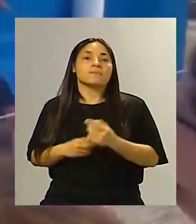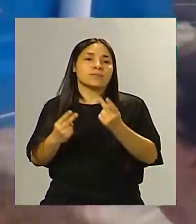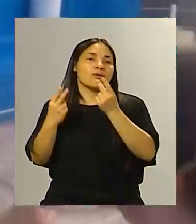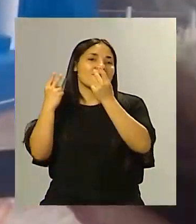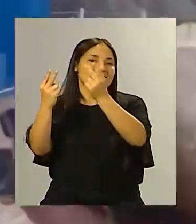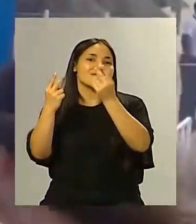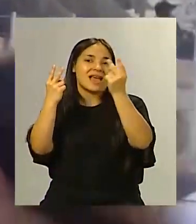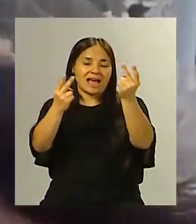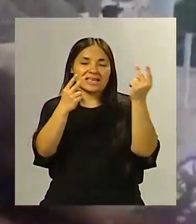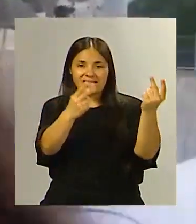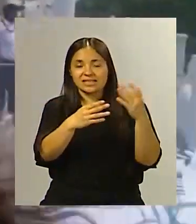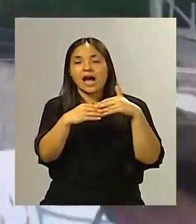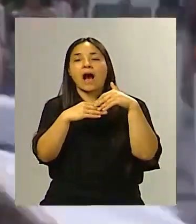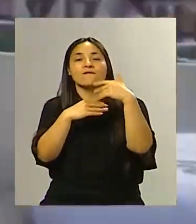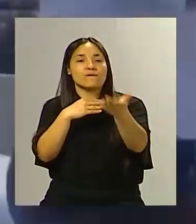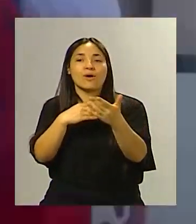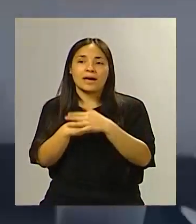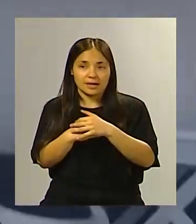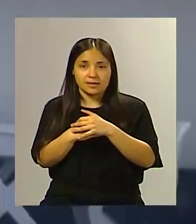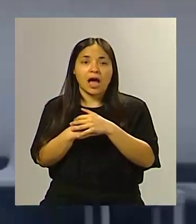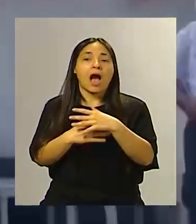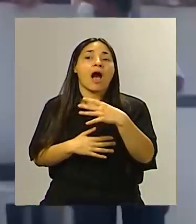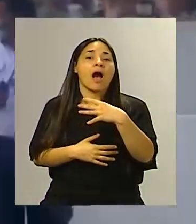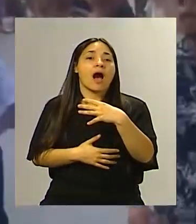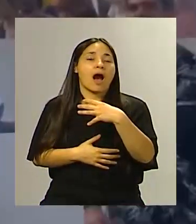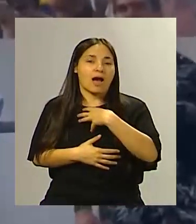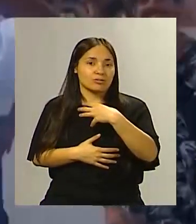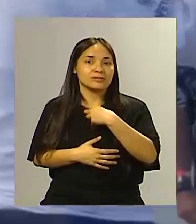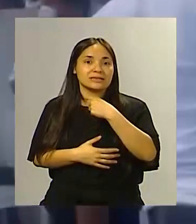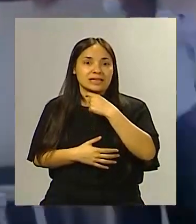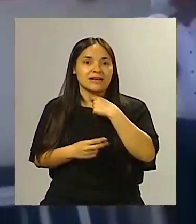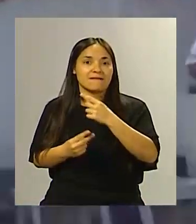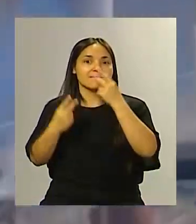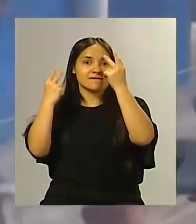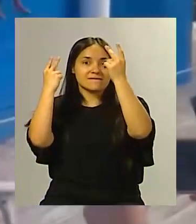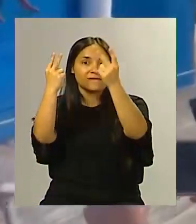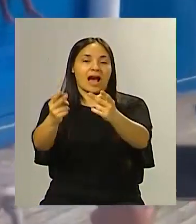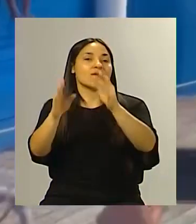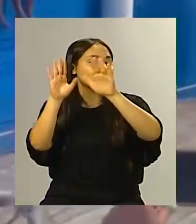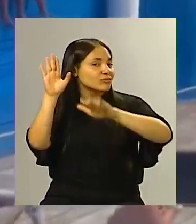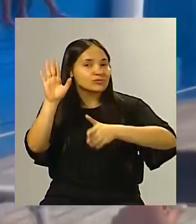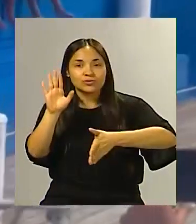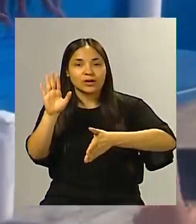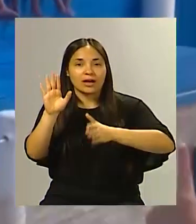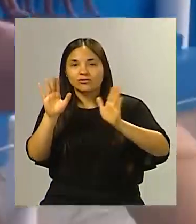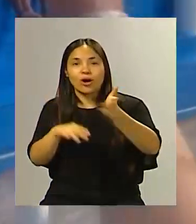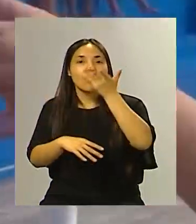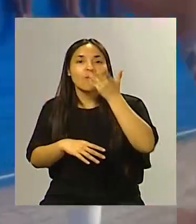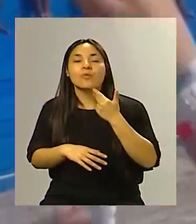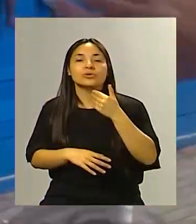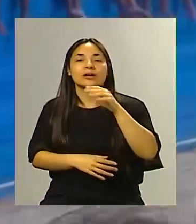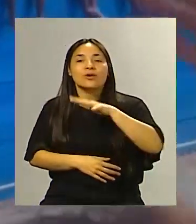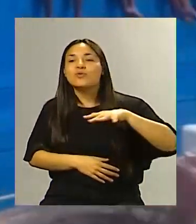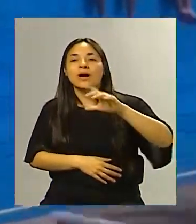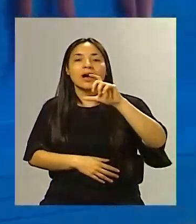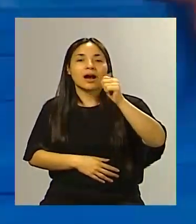el destino al exterior que demandan los egresados, que es el posible viable que a todos les gusta, es Camboriú, claro. que por ahí